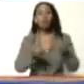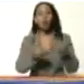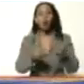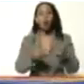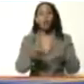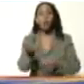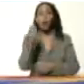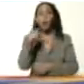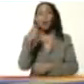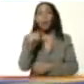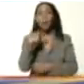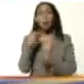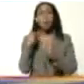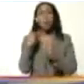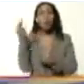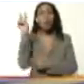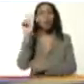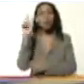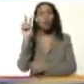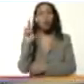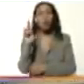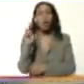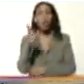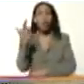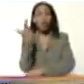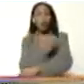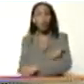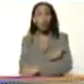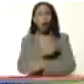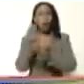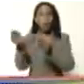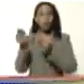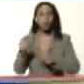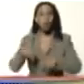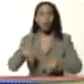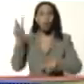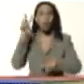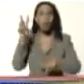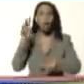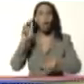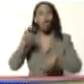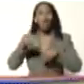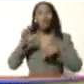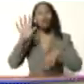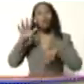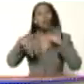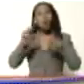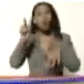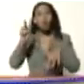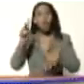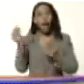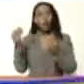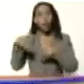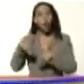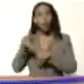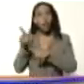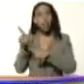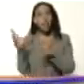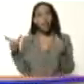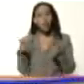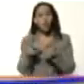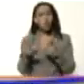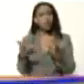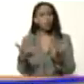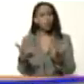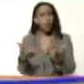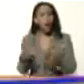los medicamentos para Venezuela de las vacunas para Venezuela 12 acuerdos creo que esta reunión